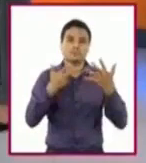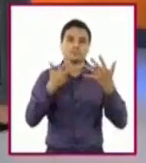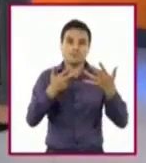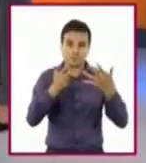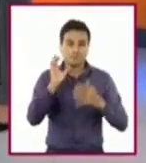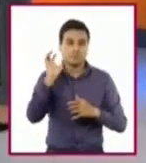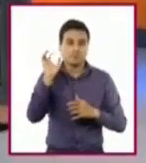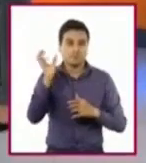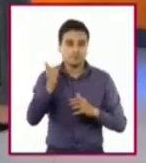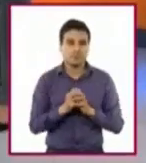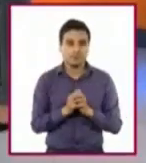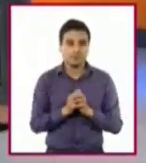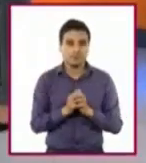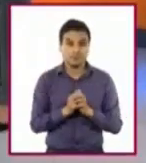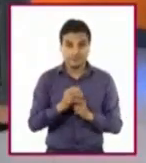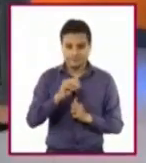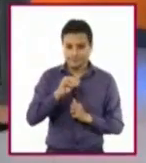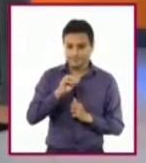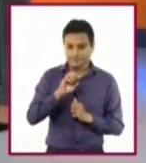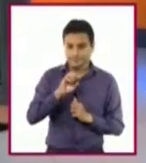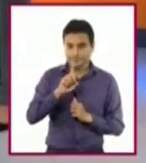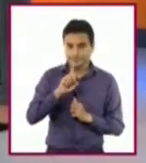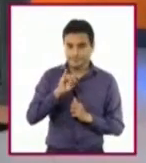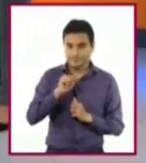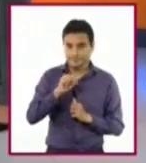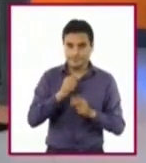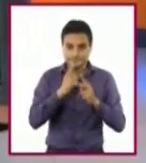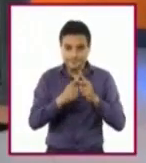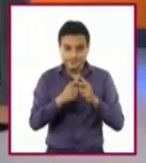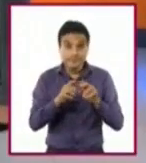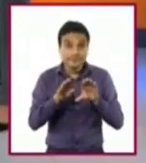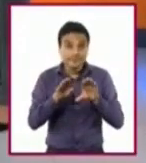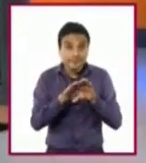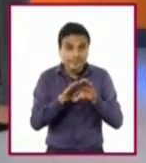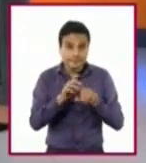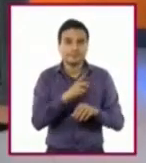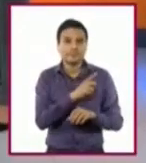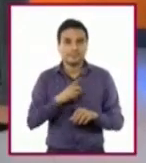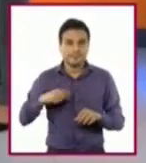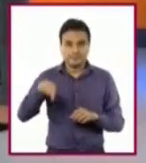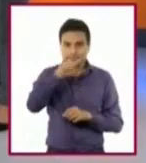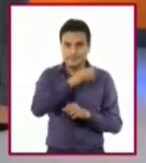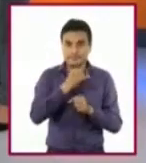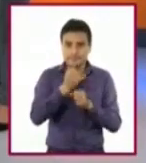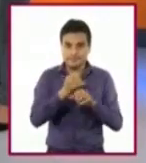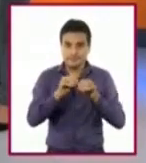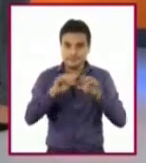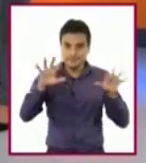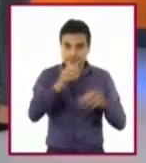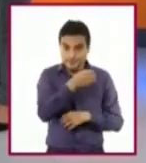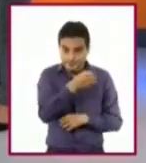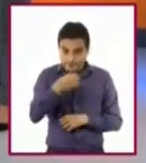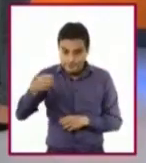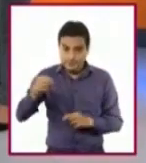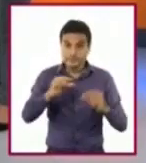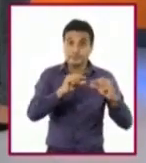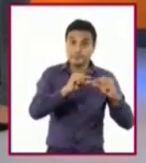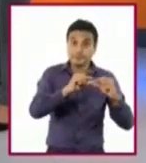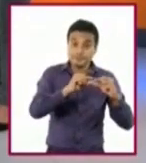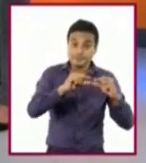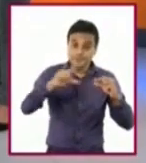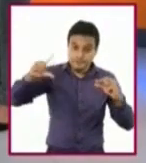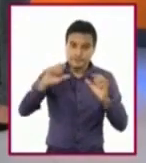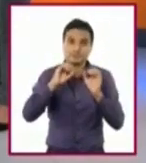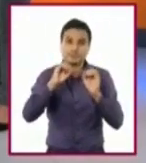para calcular la mediana es necesario ordenar los datos de mayor a menor o de menor a mayor esta vez